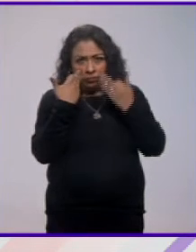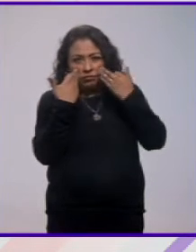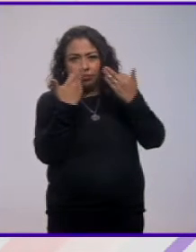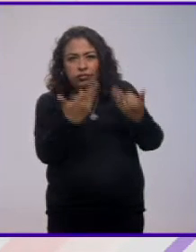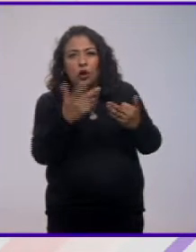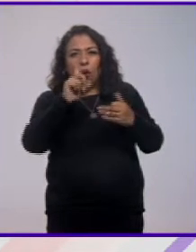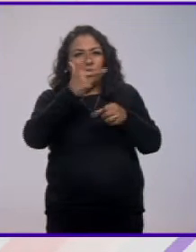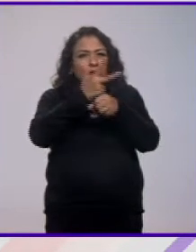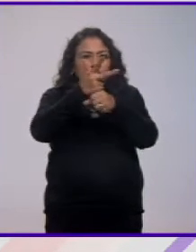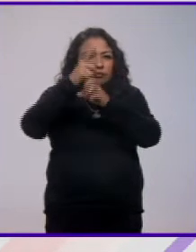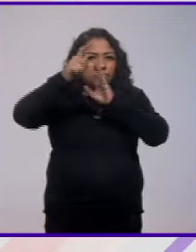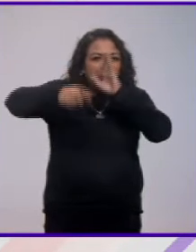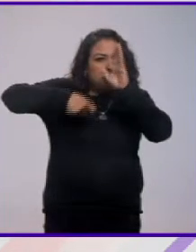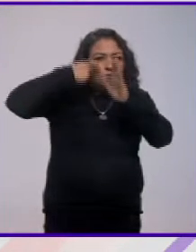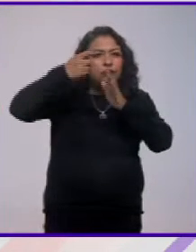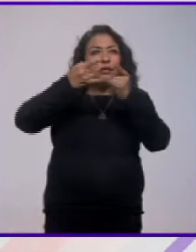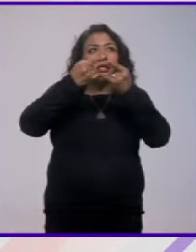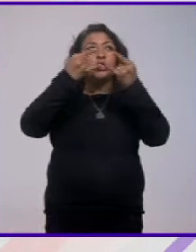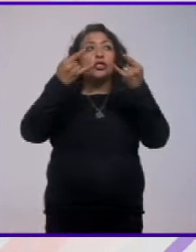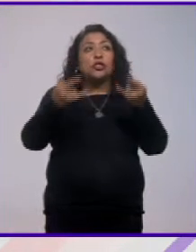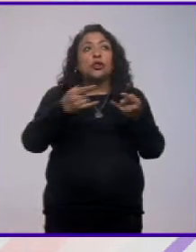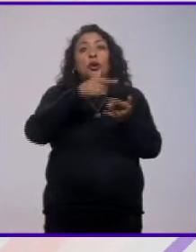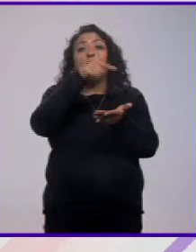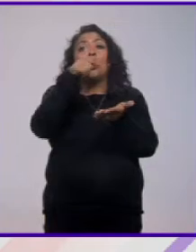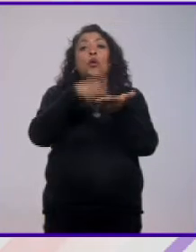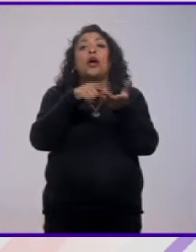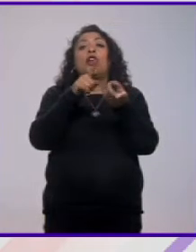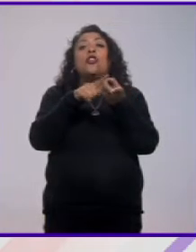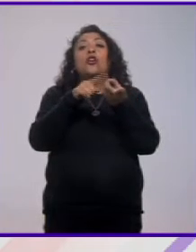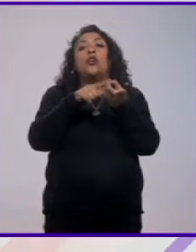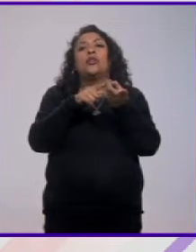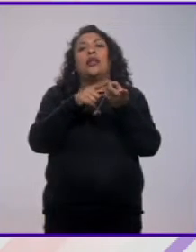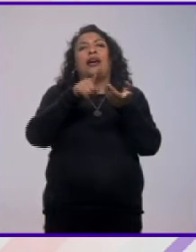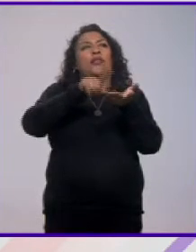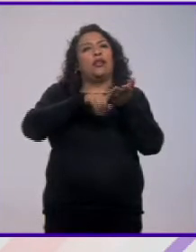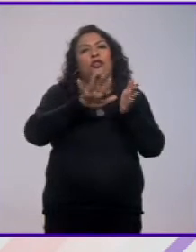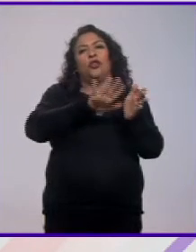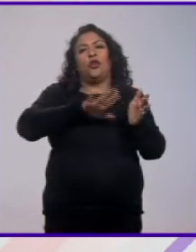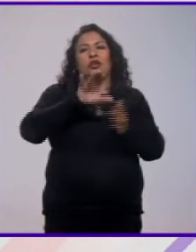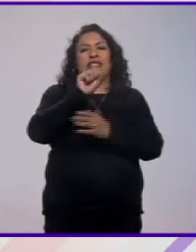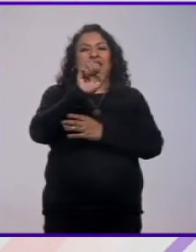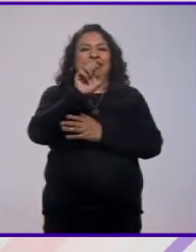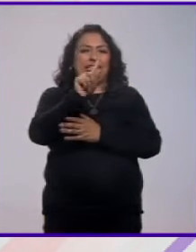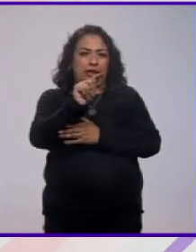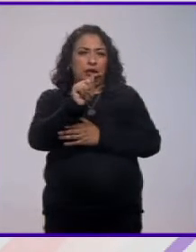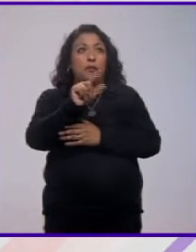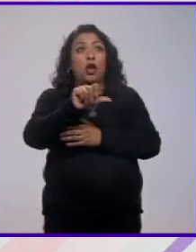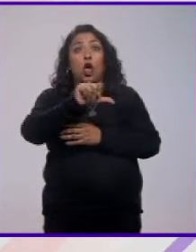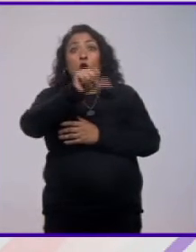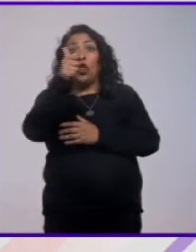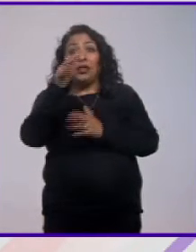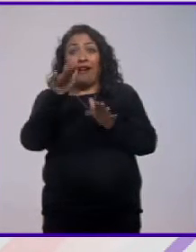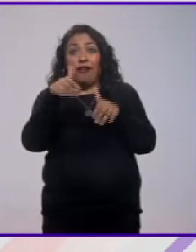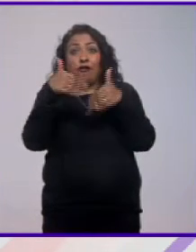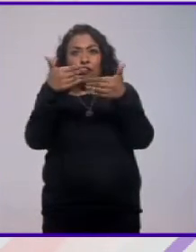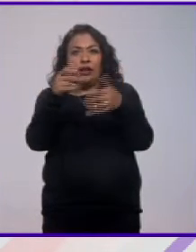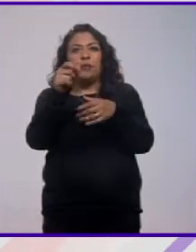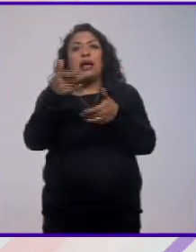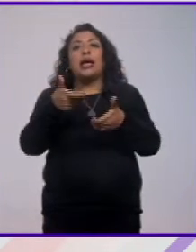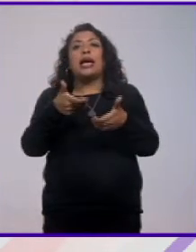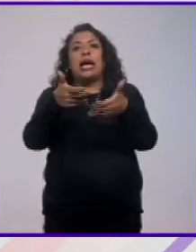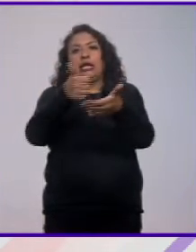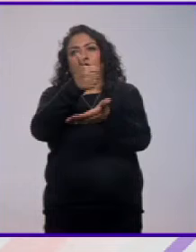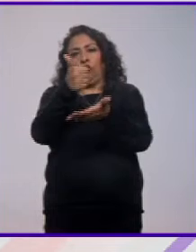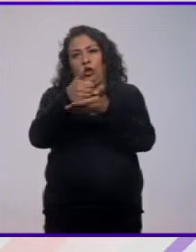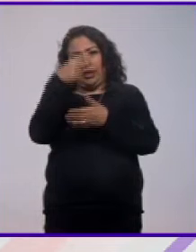en el rodaje de la película, parte de esta historia se rodó en un set, ¿no? Pero toda la otra parte también está entre las calles de